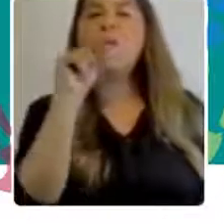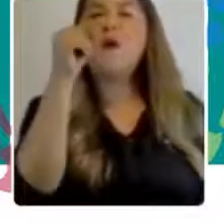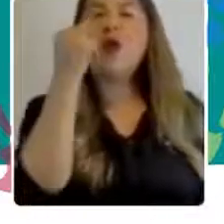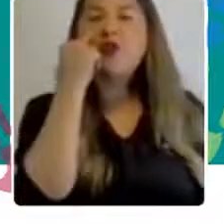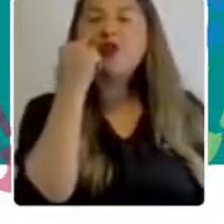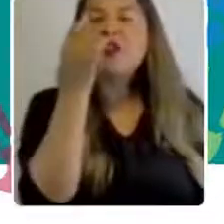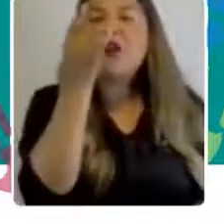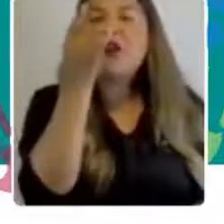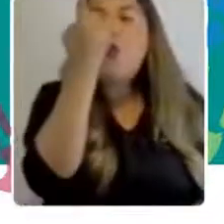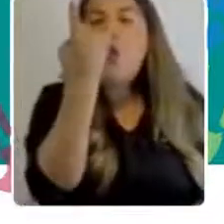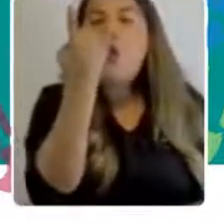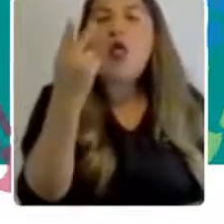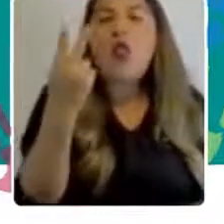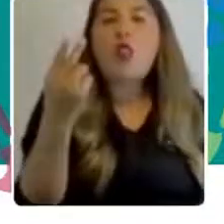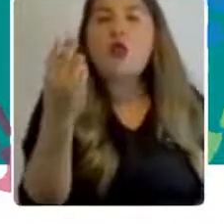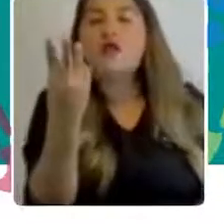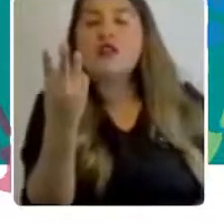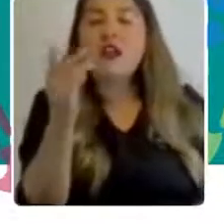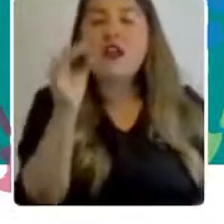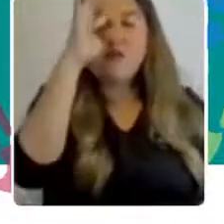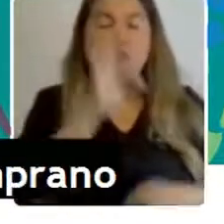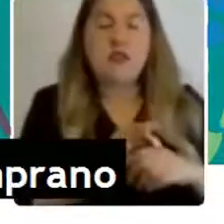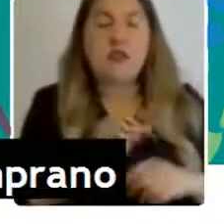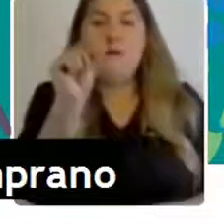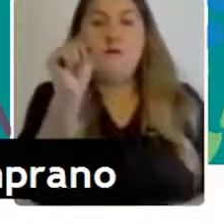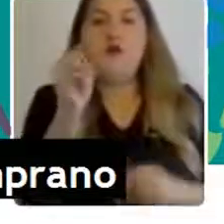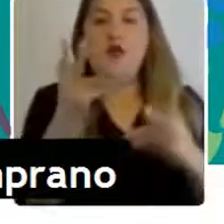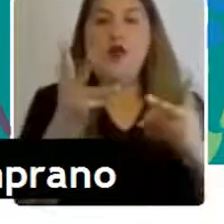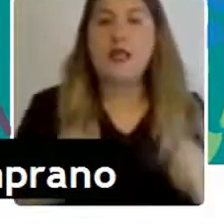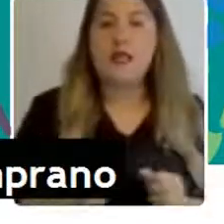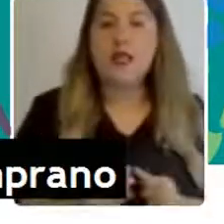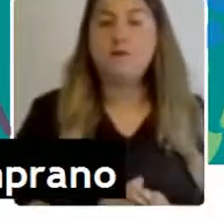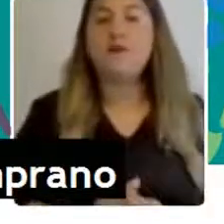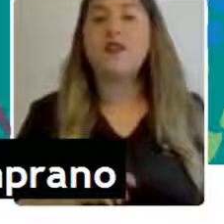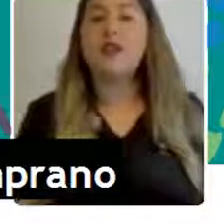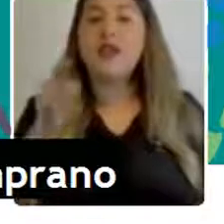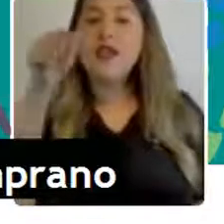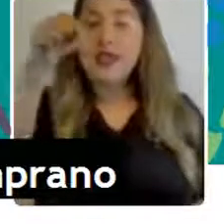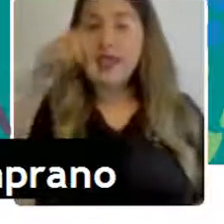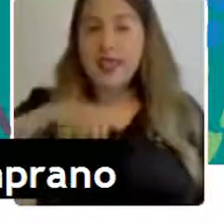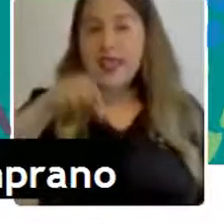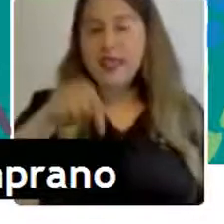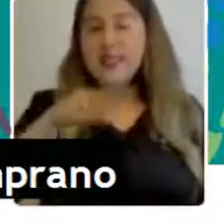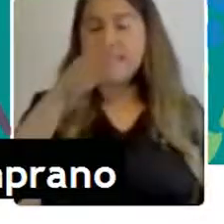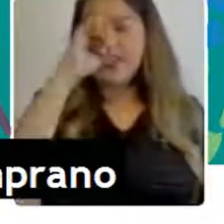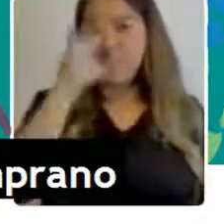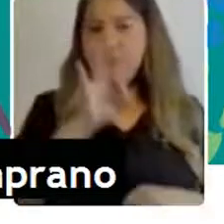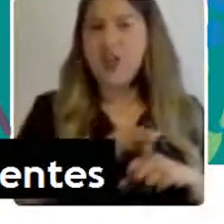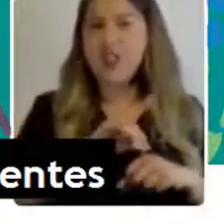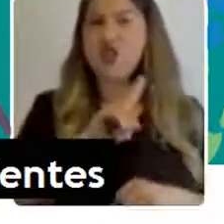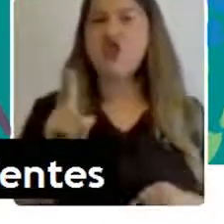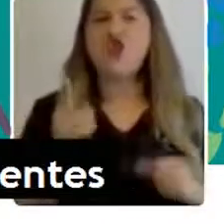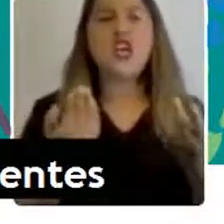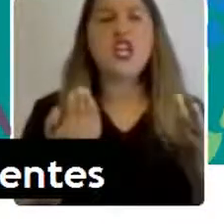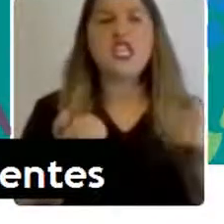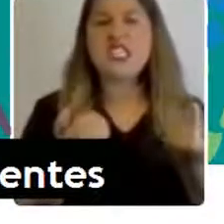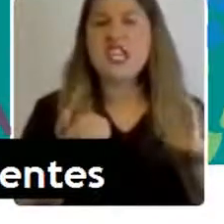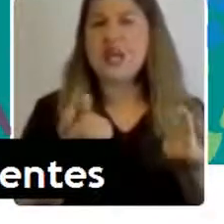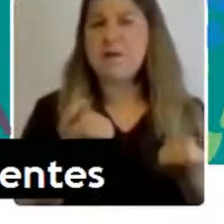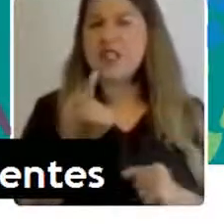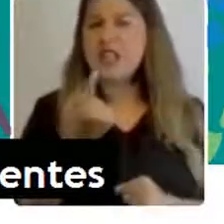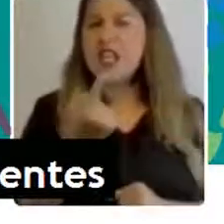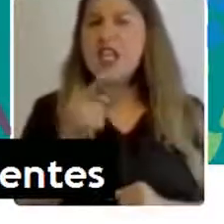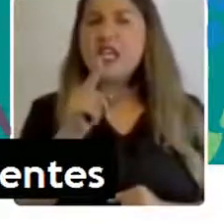embargo, estos fast track o esta aceleración regulatoria no necesariamente implica un acceso temprano ni